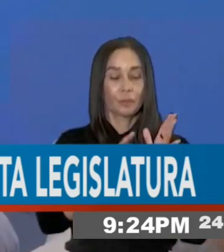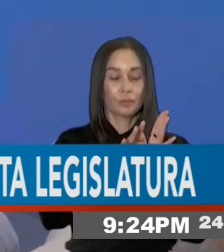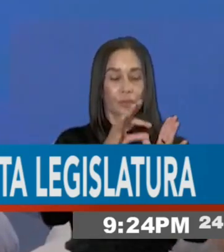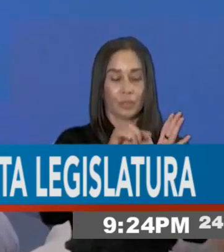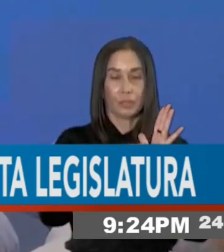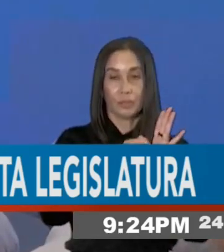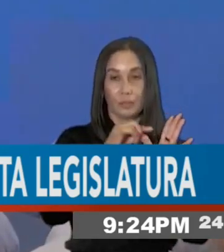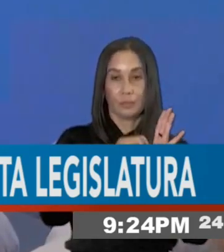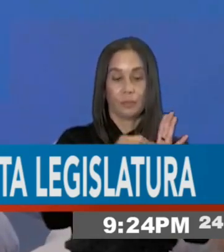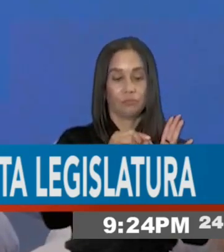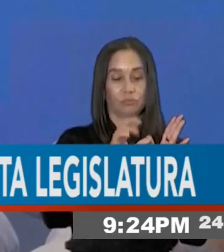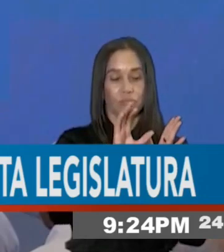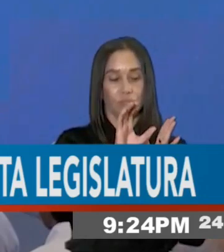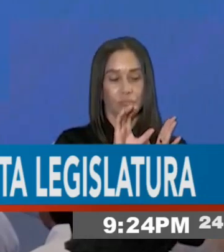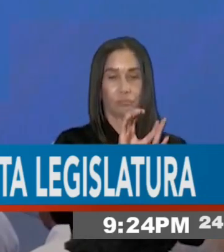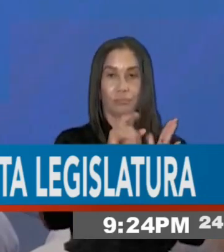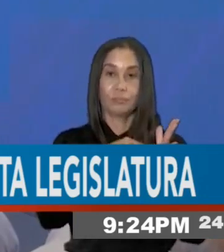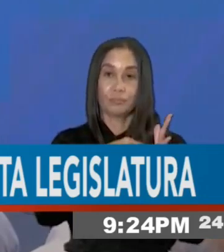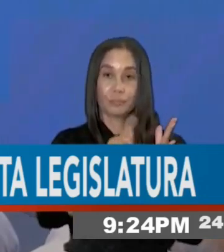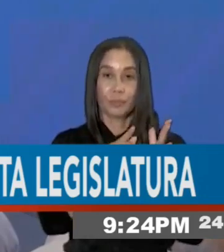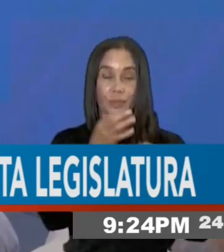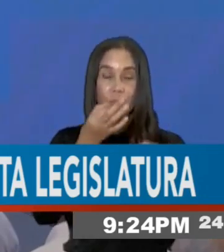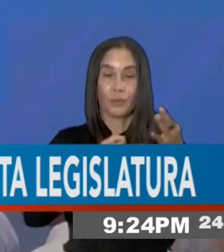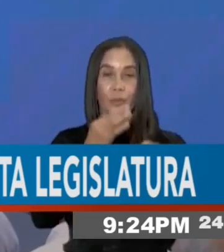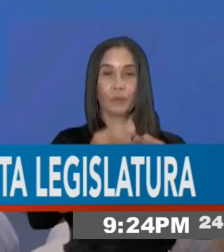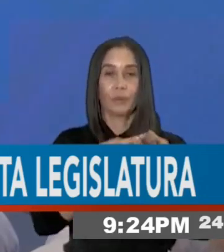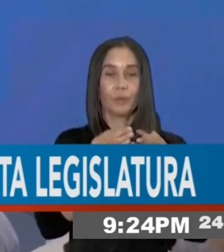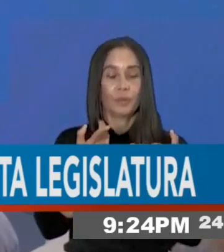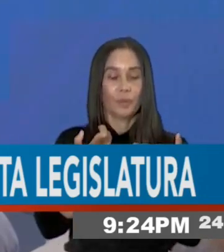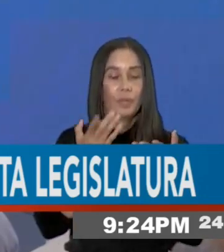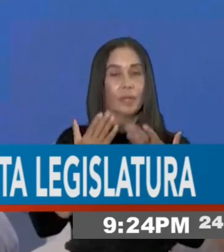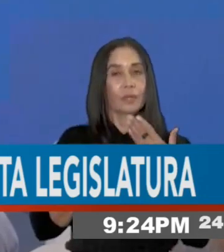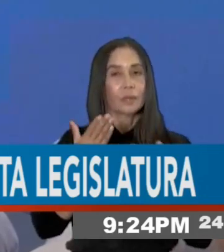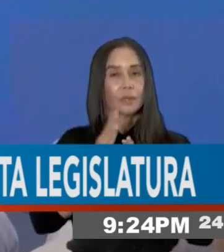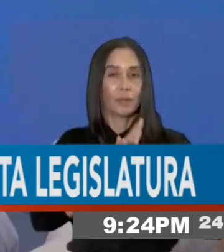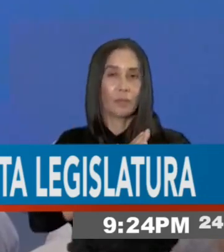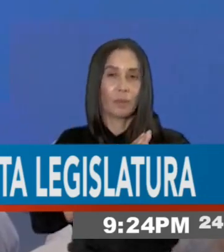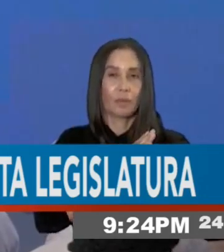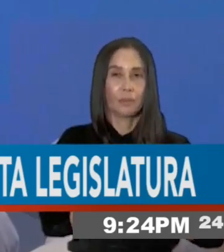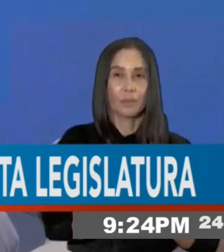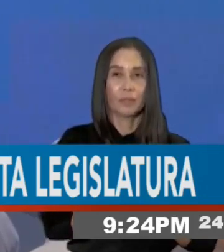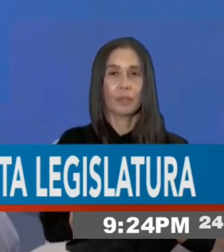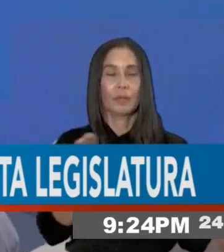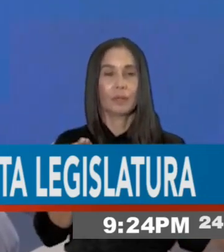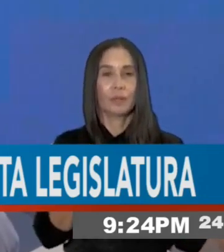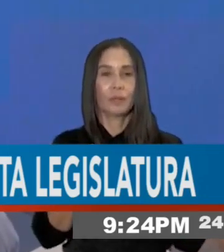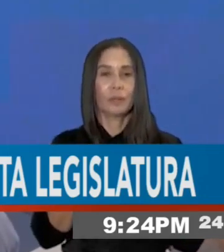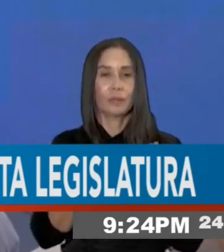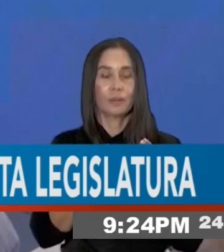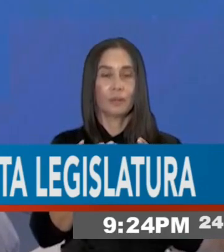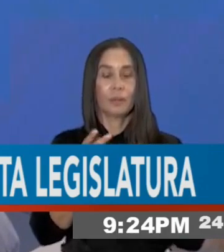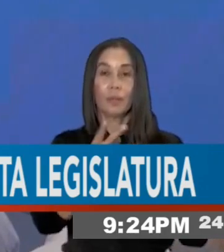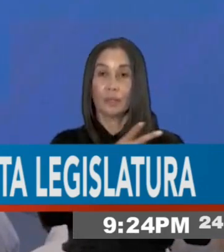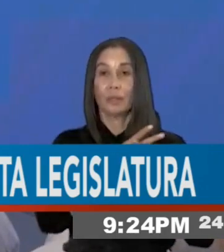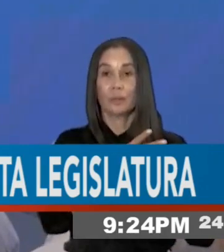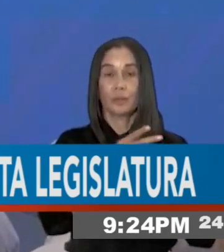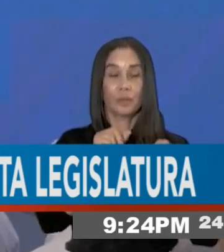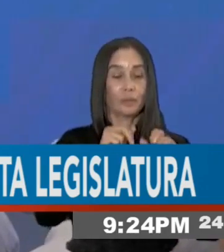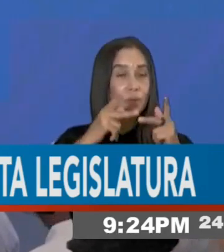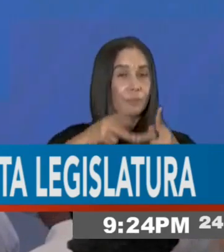del Código Penal que iban a debilitar la lucha contra la delincuencia y la seguridad ciudadana.